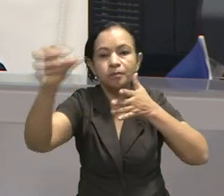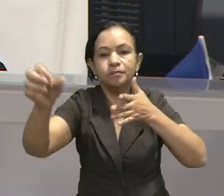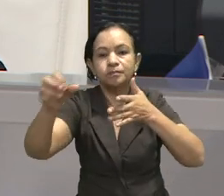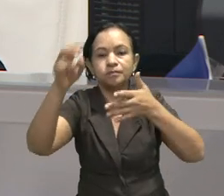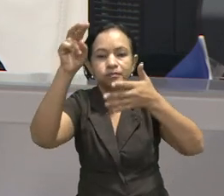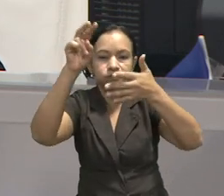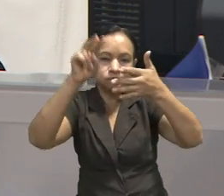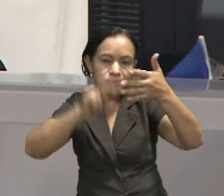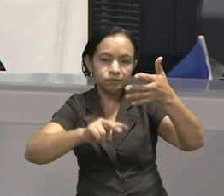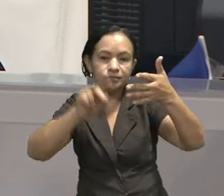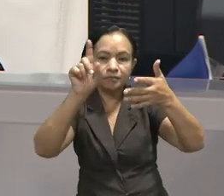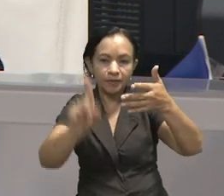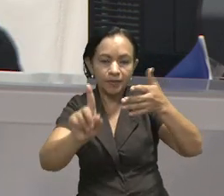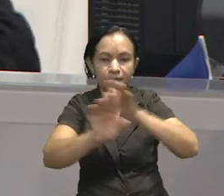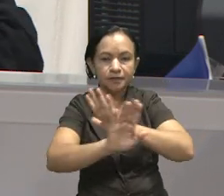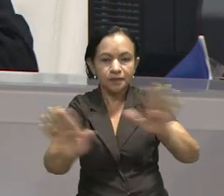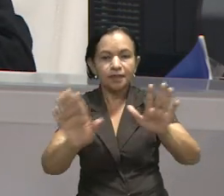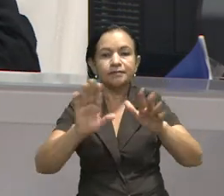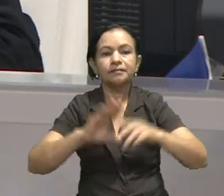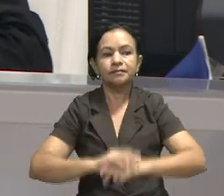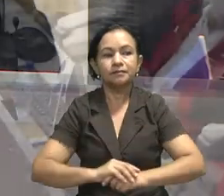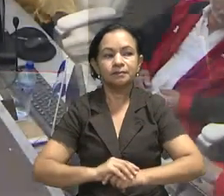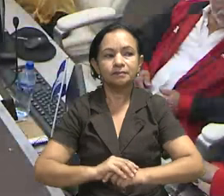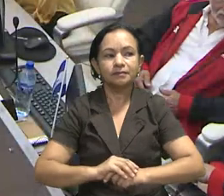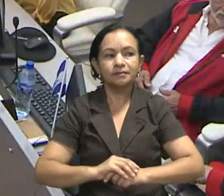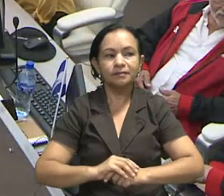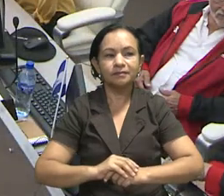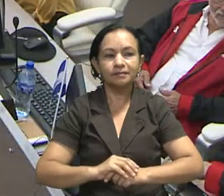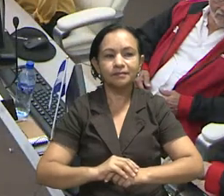el artículo primero.